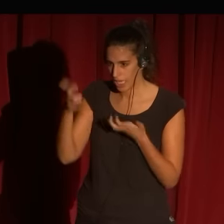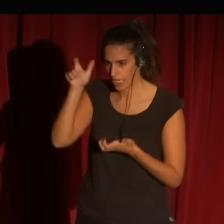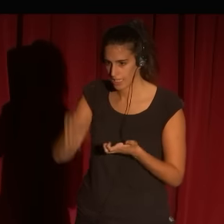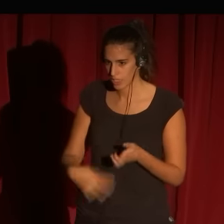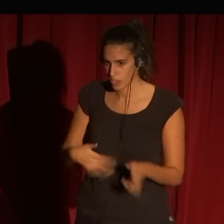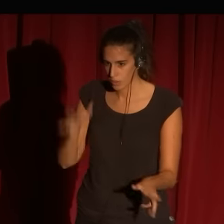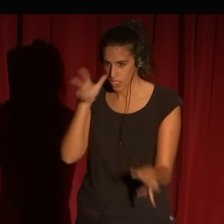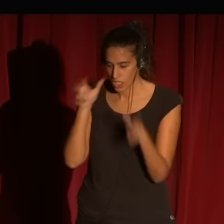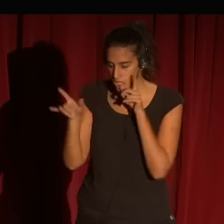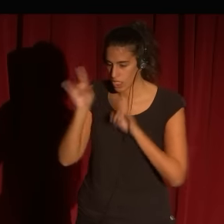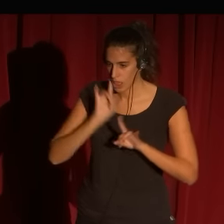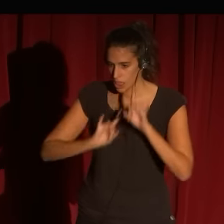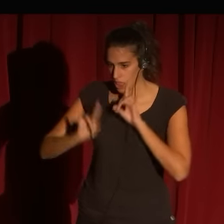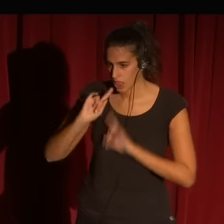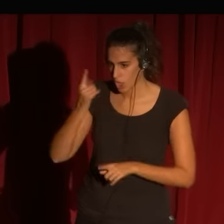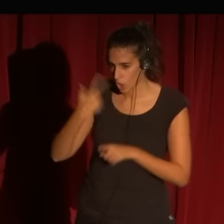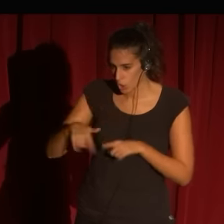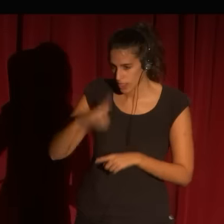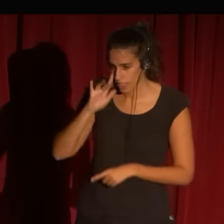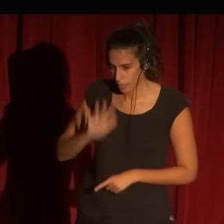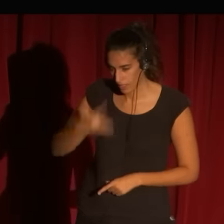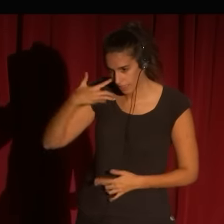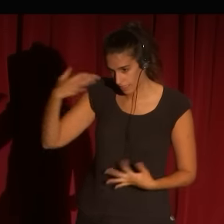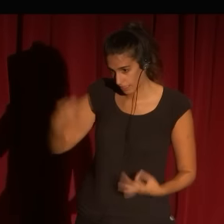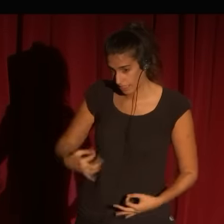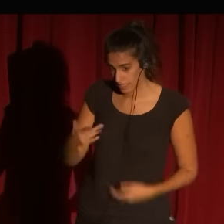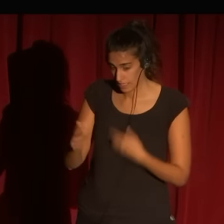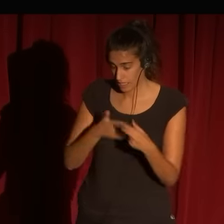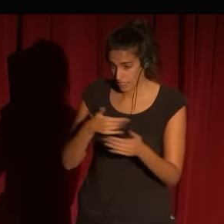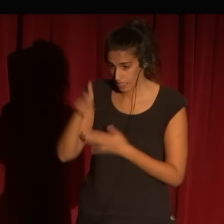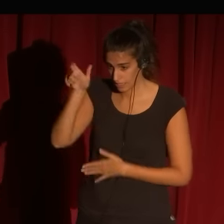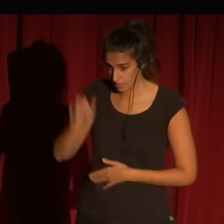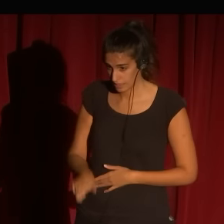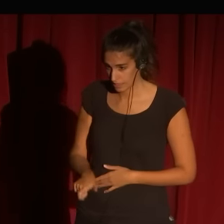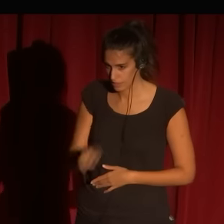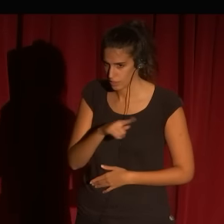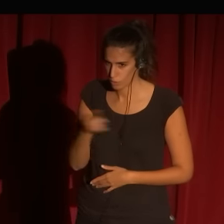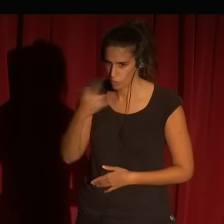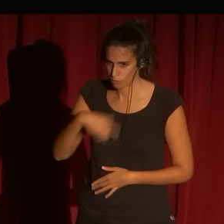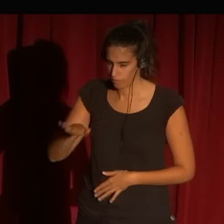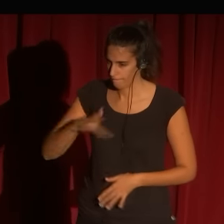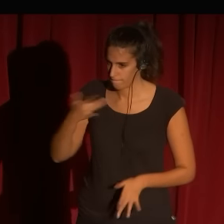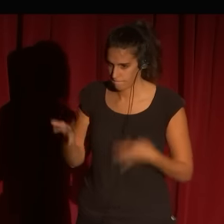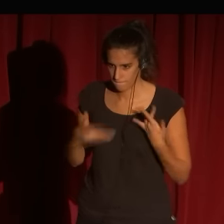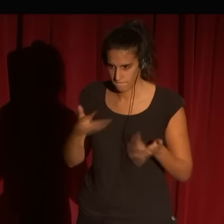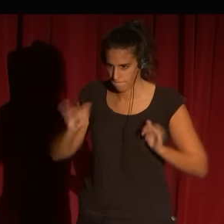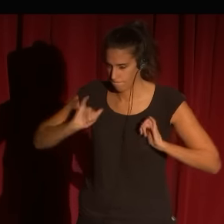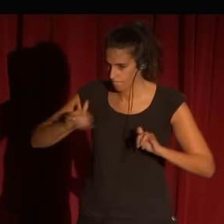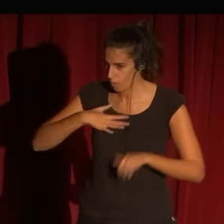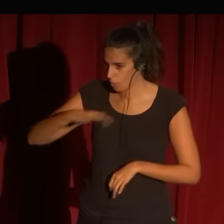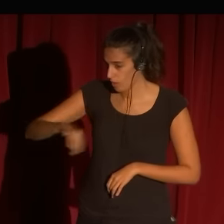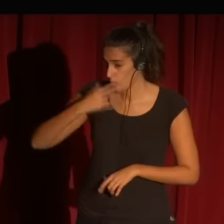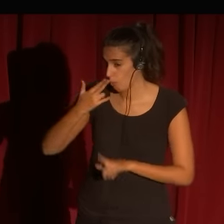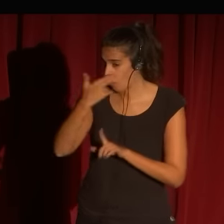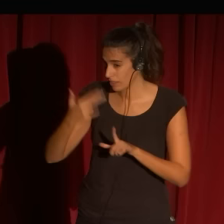través de su capacidad para pintar cosas que parezcan reales hof nager es uno de los artistas a quien más se puede disfrutar de todos los que existen pero es un artista que